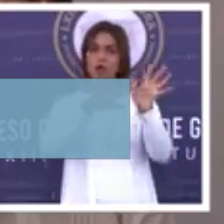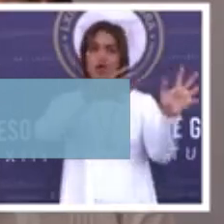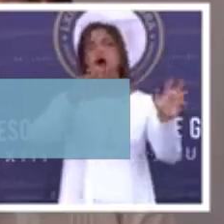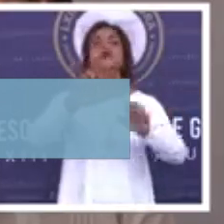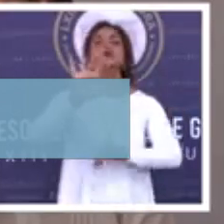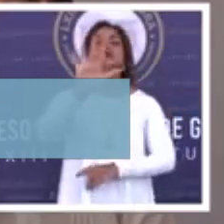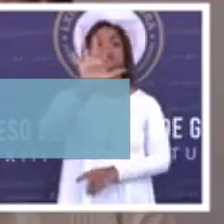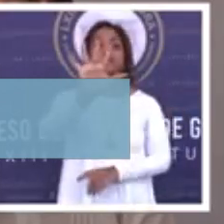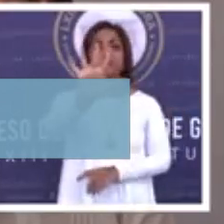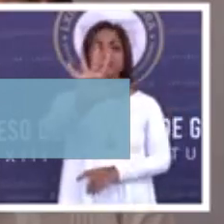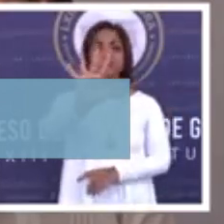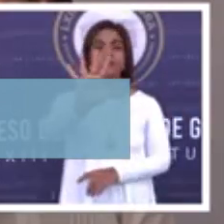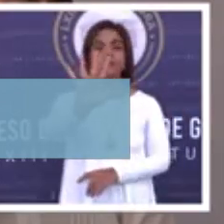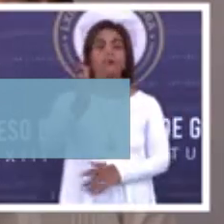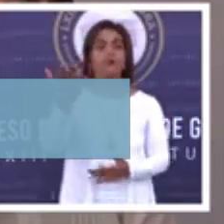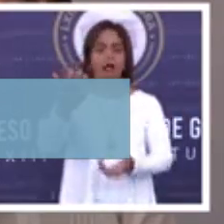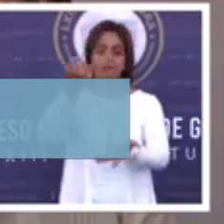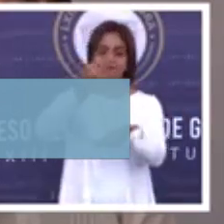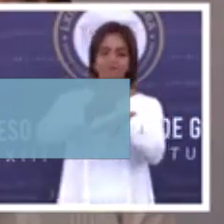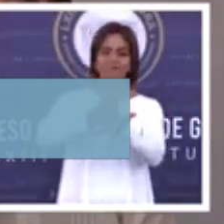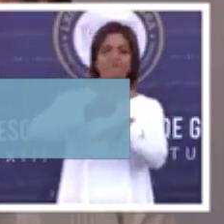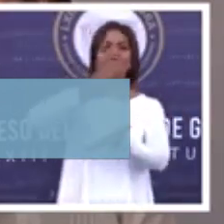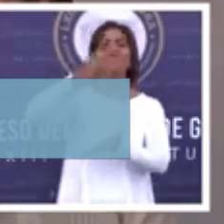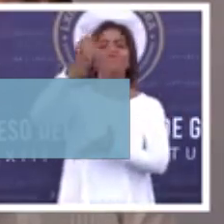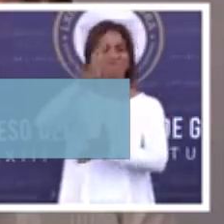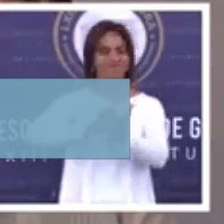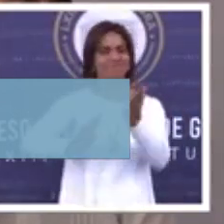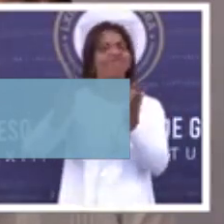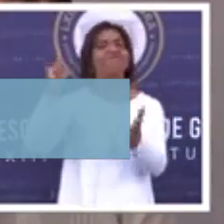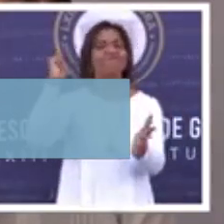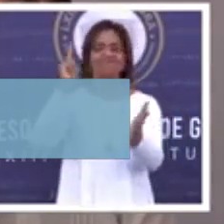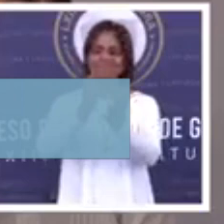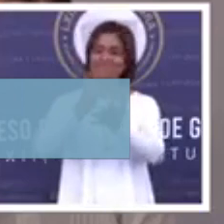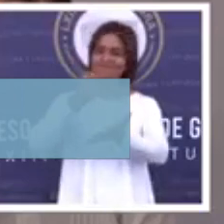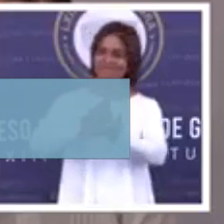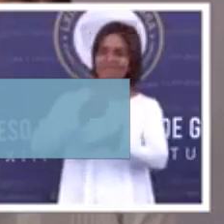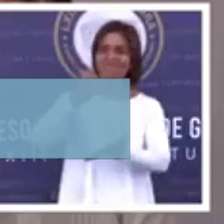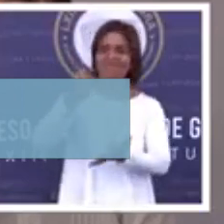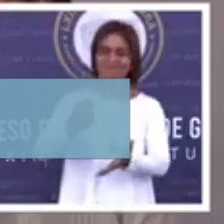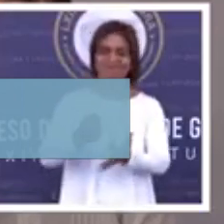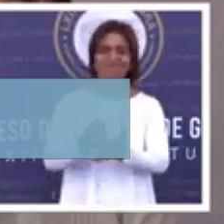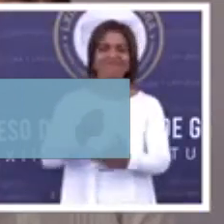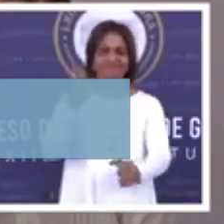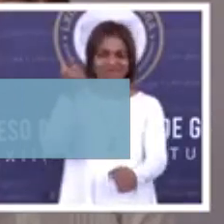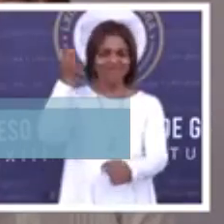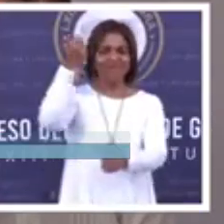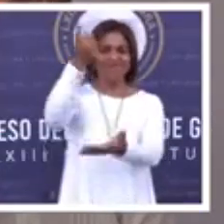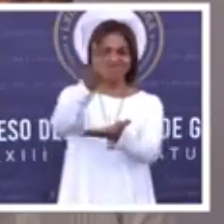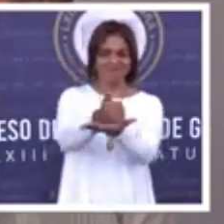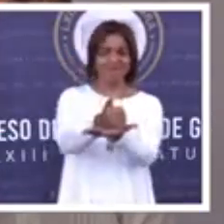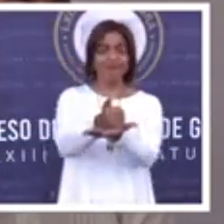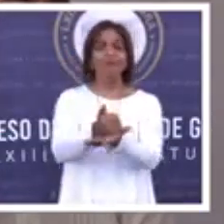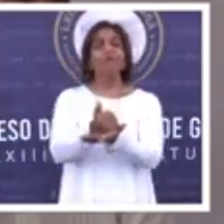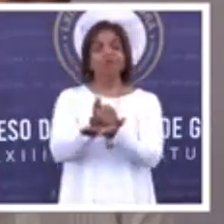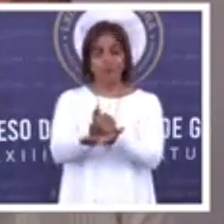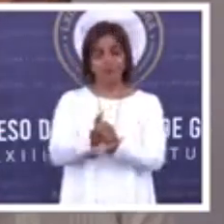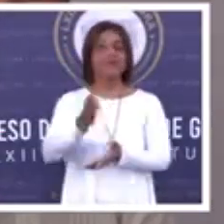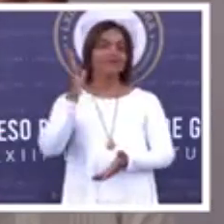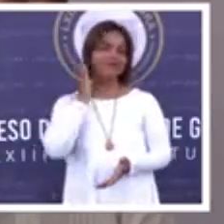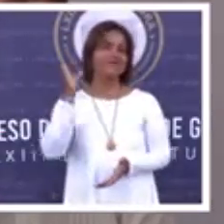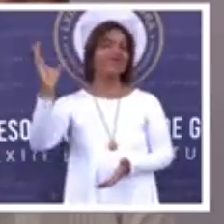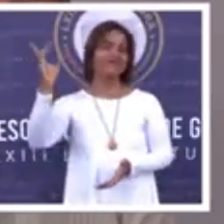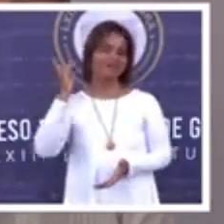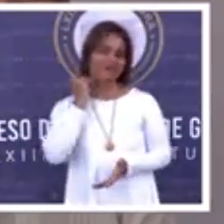de 1850, queda legítimamente instalado el Congreso Constituyente del Estado Libre